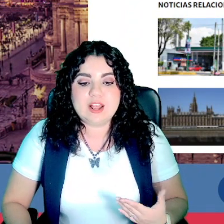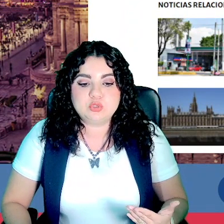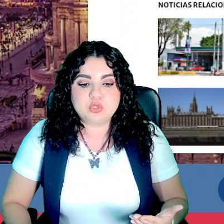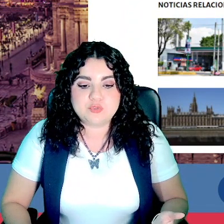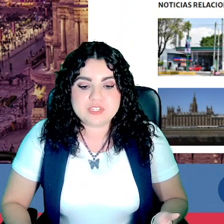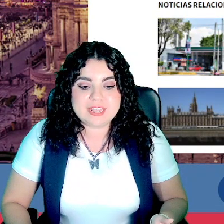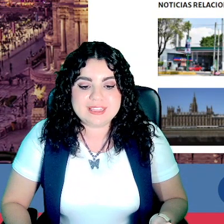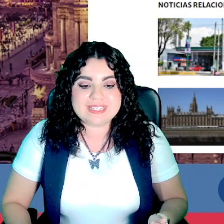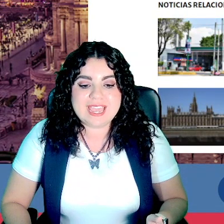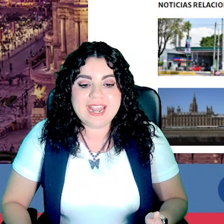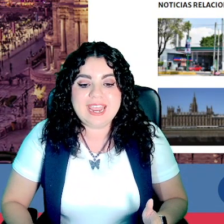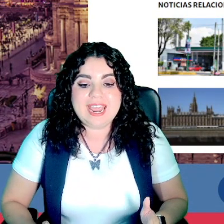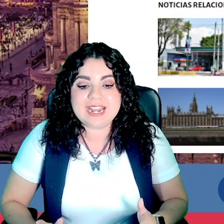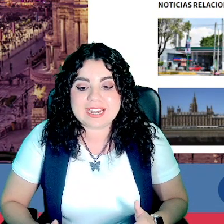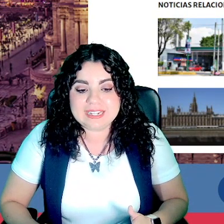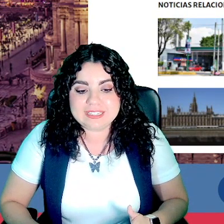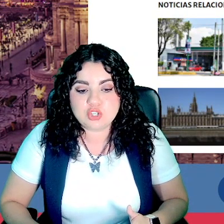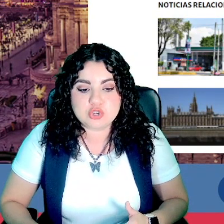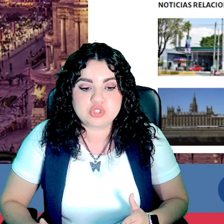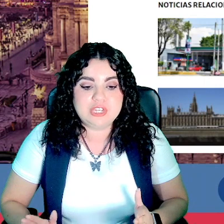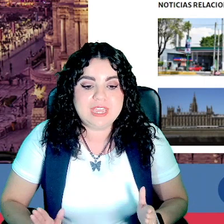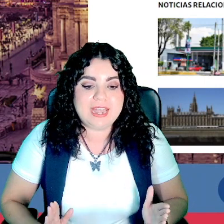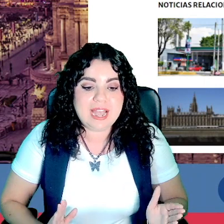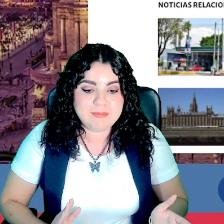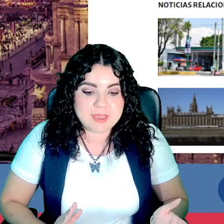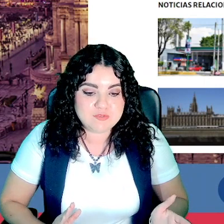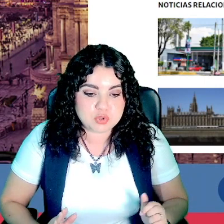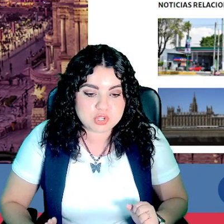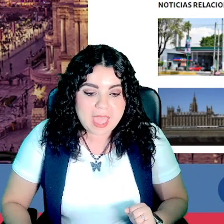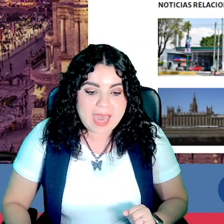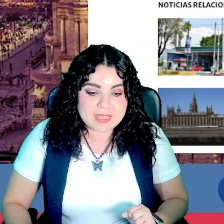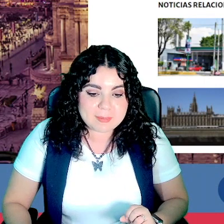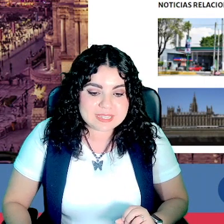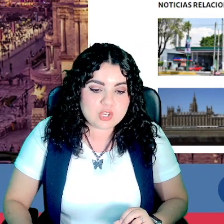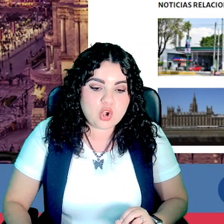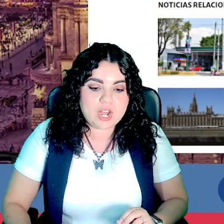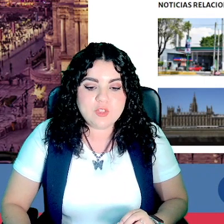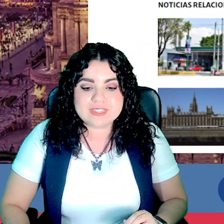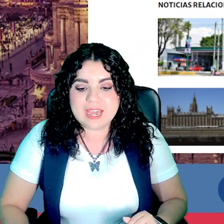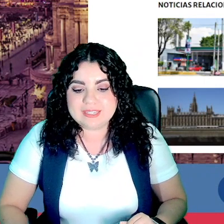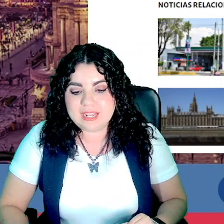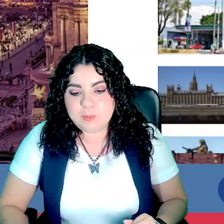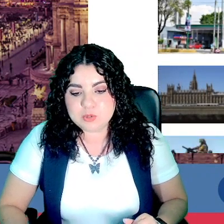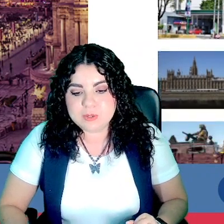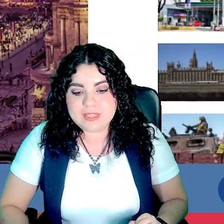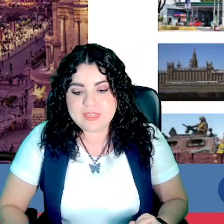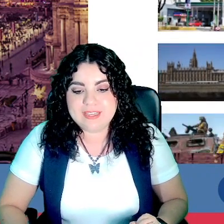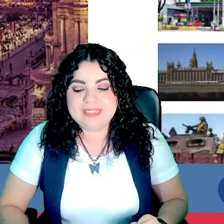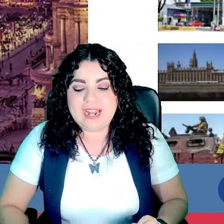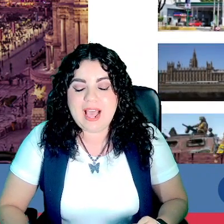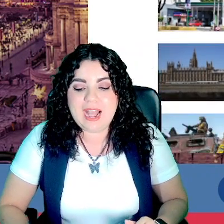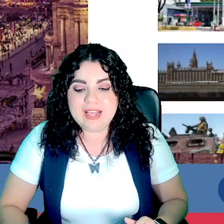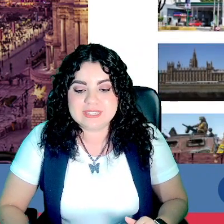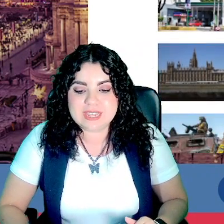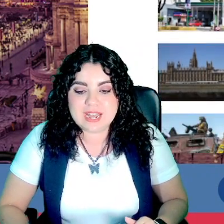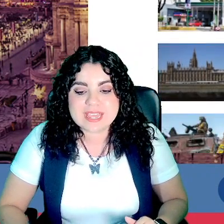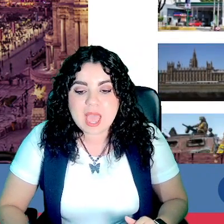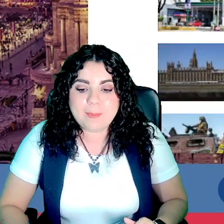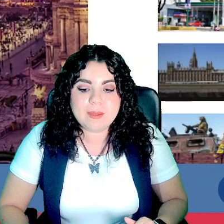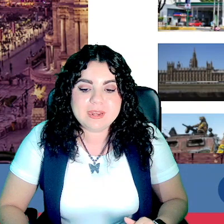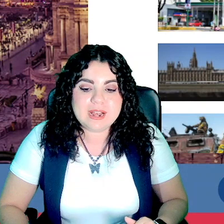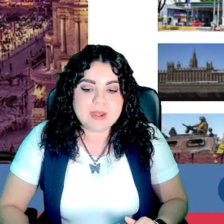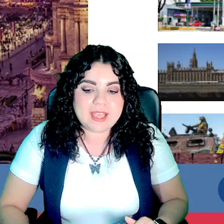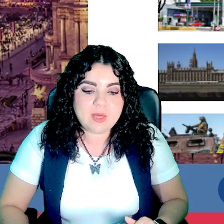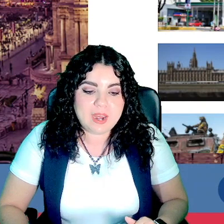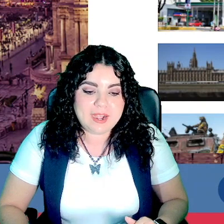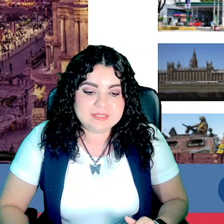ser autosuficientes en energéticos y en alimentos. Además, dijo que no descarta la posibilidad de quitar aranceles para